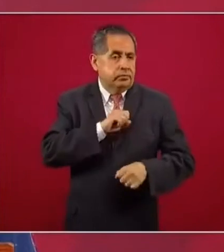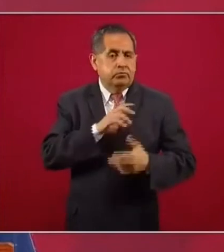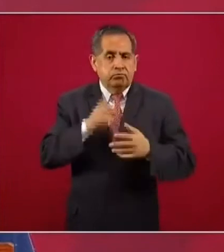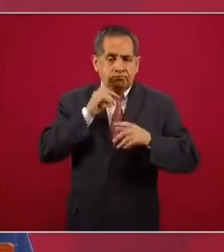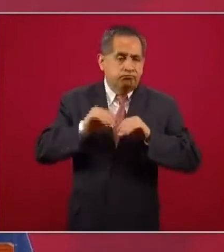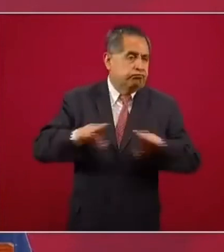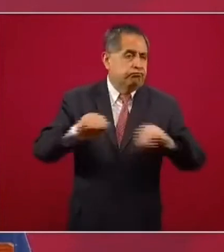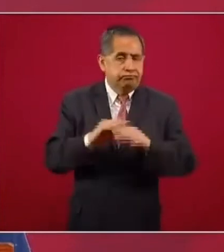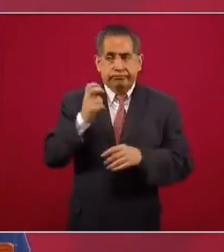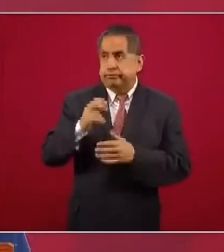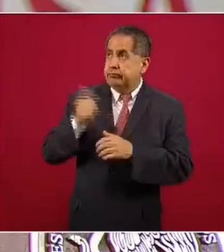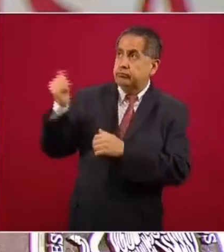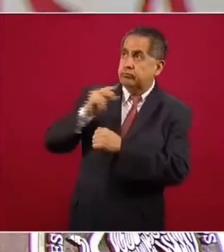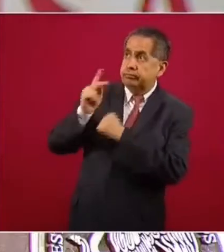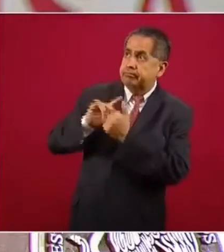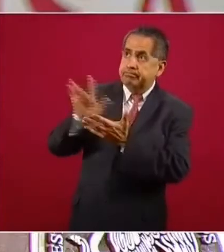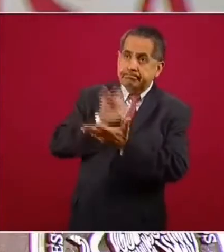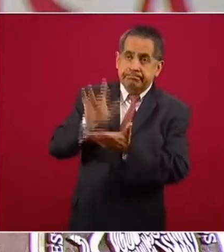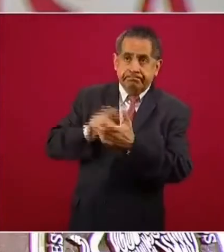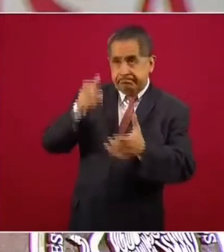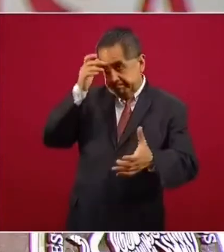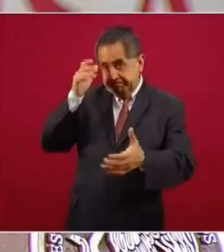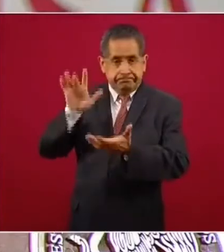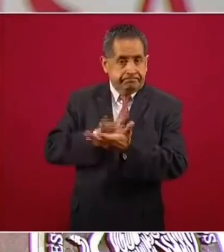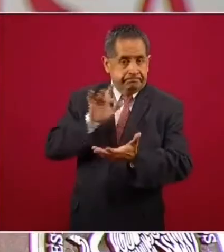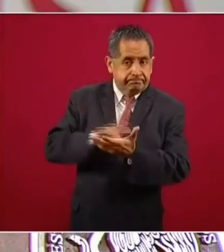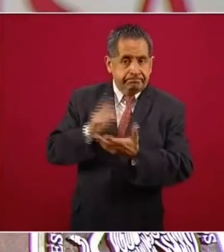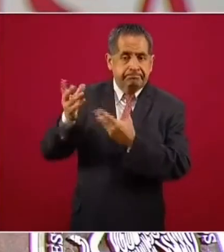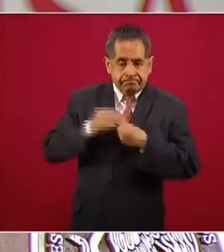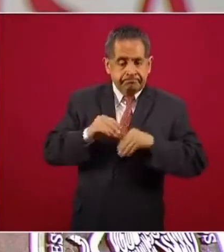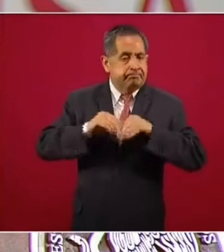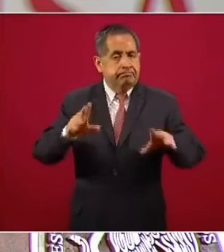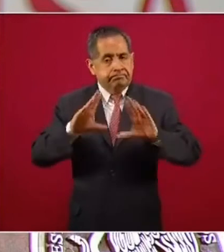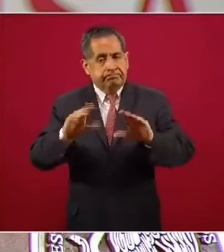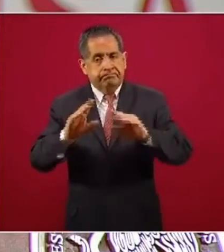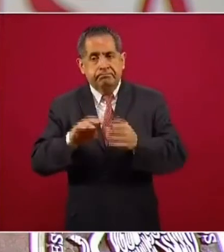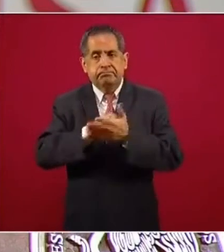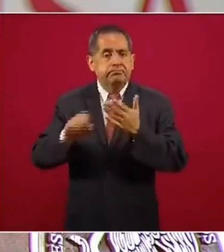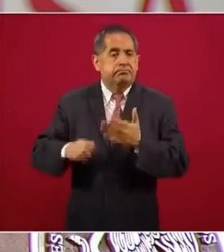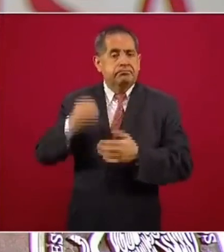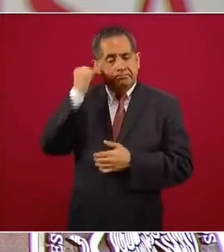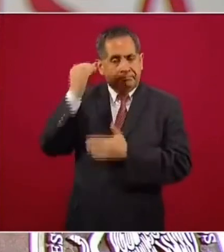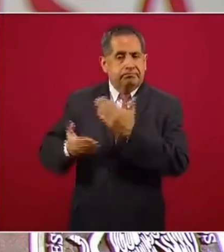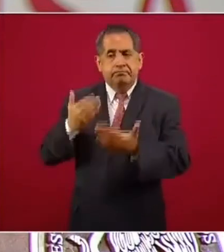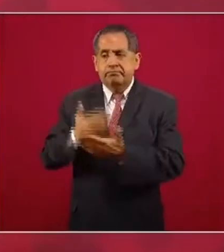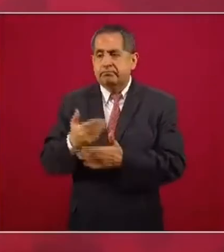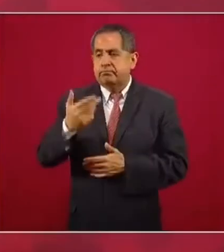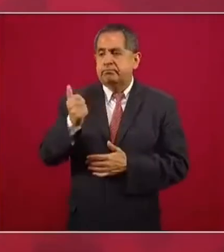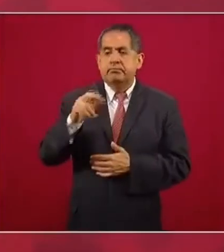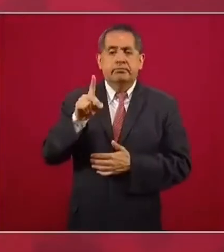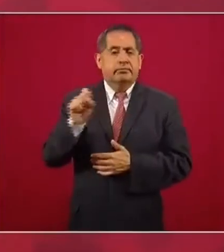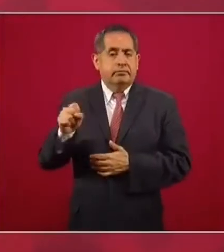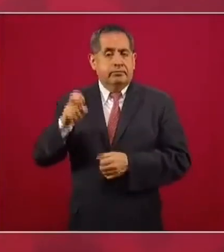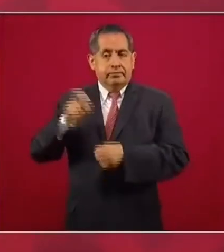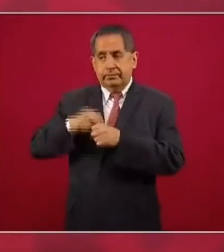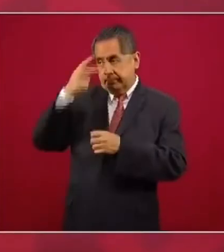que recojan lo más avanzado del conocimiento a nivel mundial, como es el caso de la iniciativa HEARTS, actualmente en